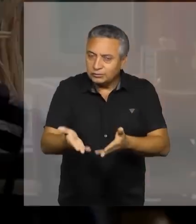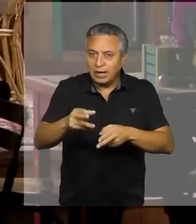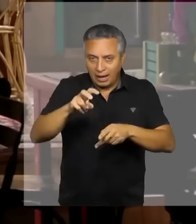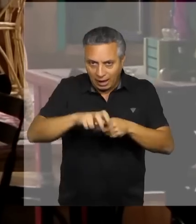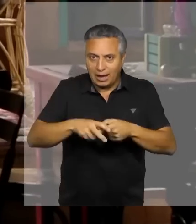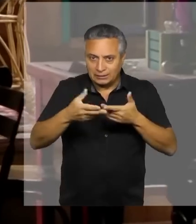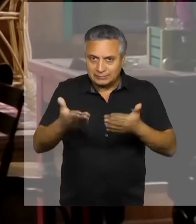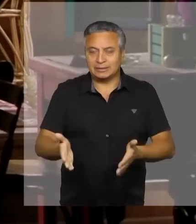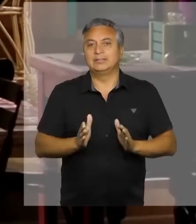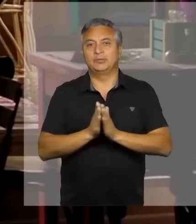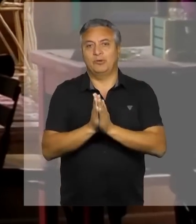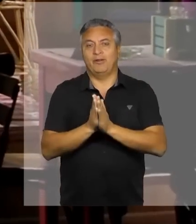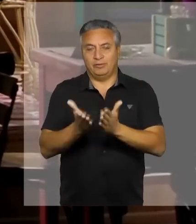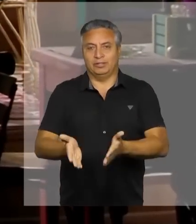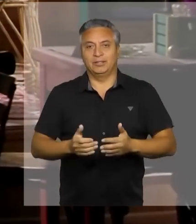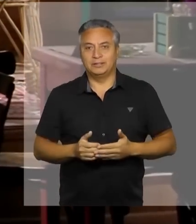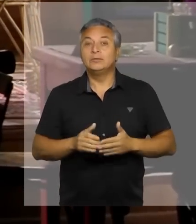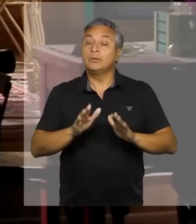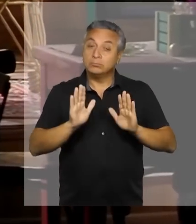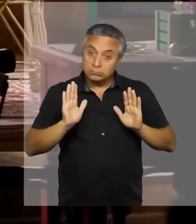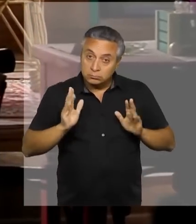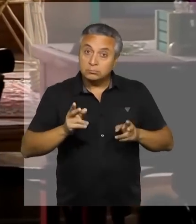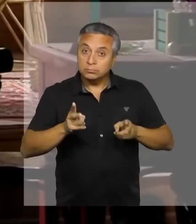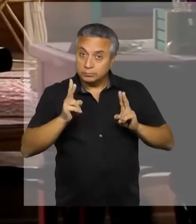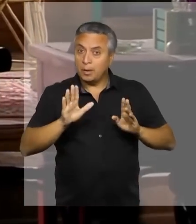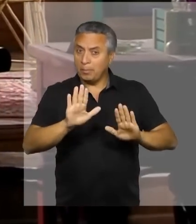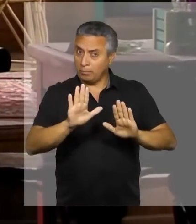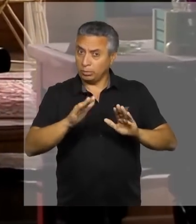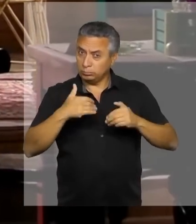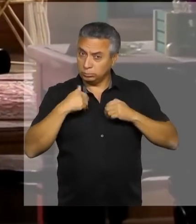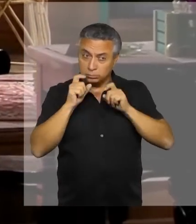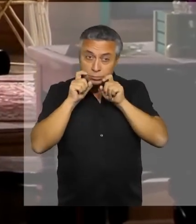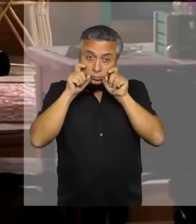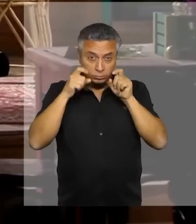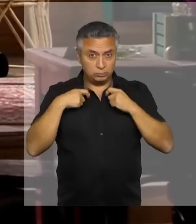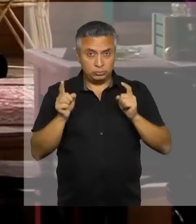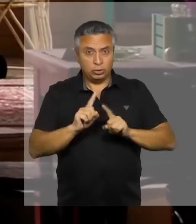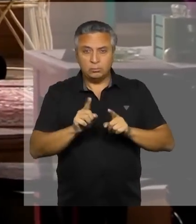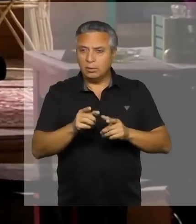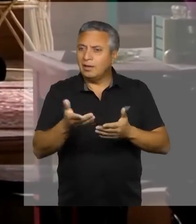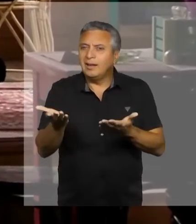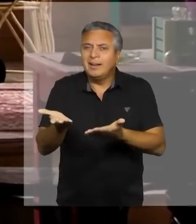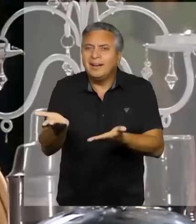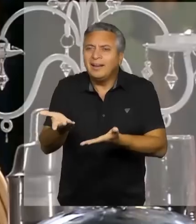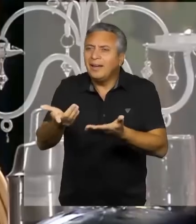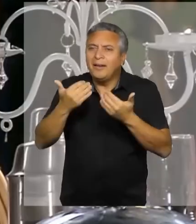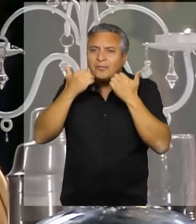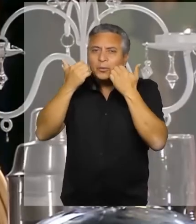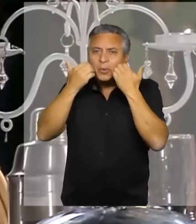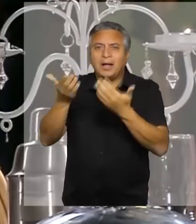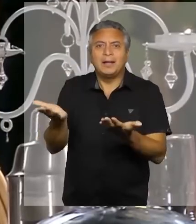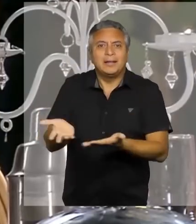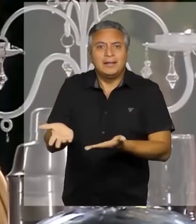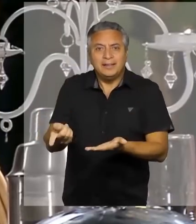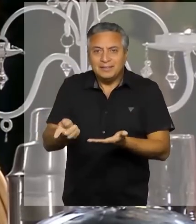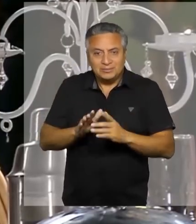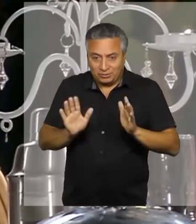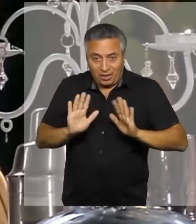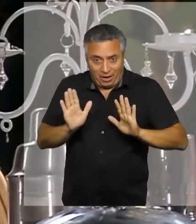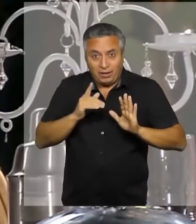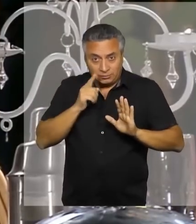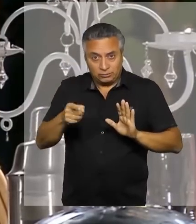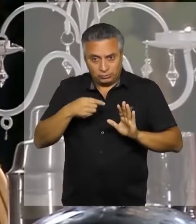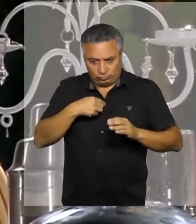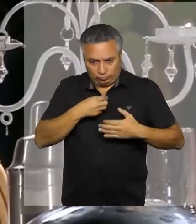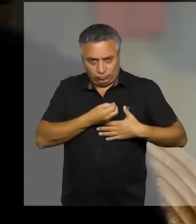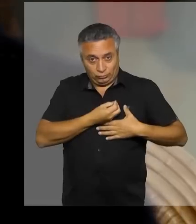bien. Pero no me haga avergonzar. ¿Qué es lo que le avergüenza, señorita? ¿Qué es lo que le avergüenza? ¿Lo que ha despertado en Olitas?